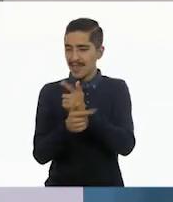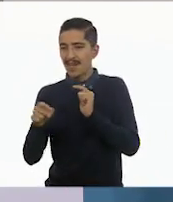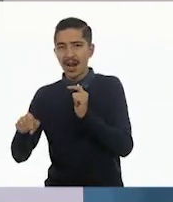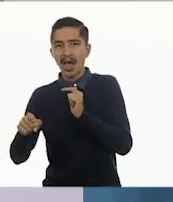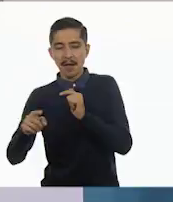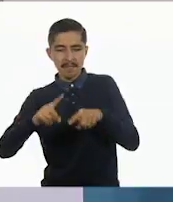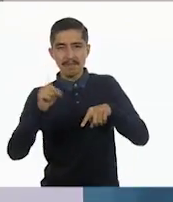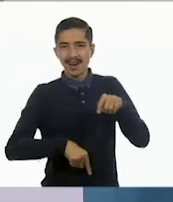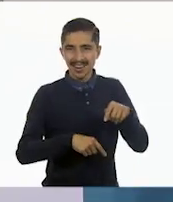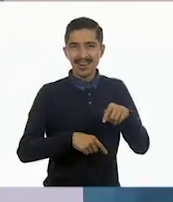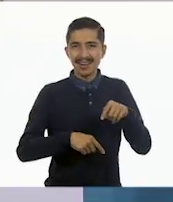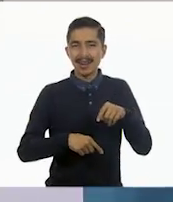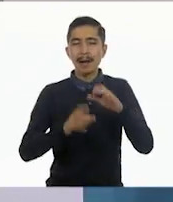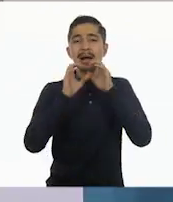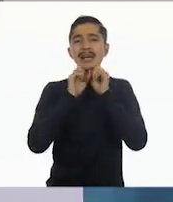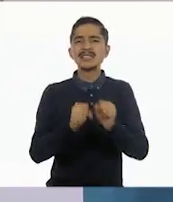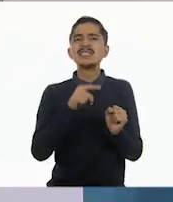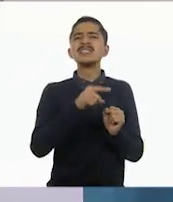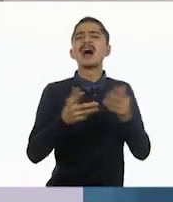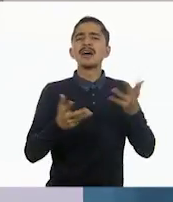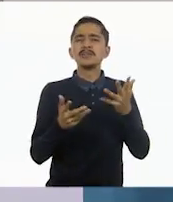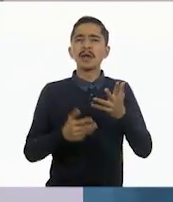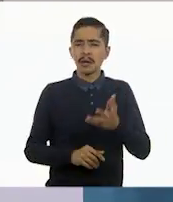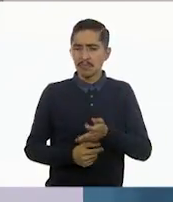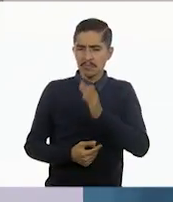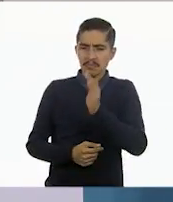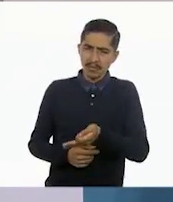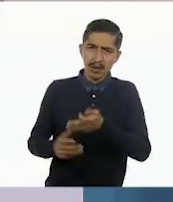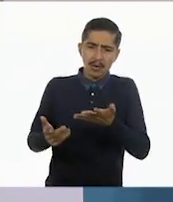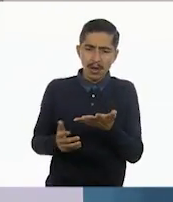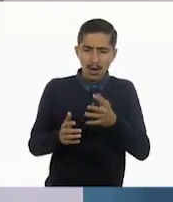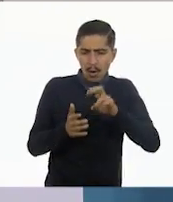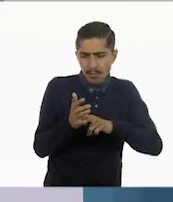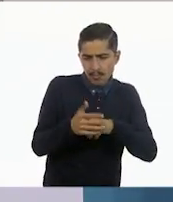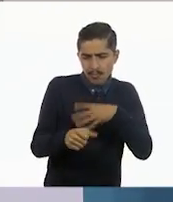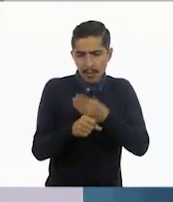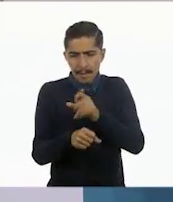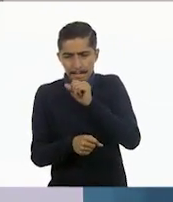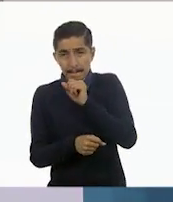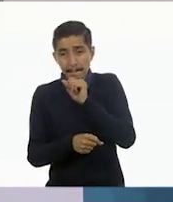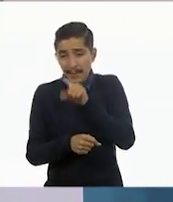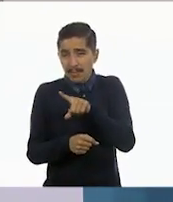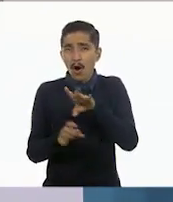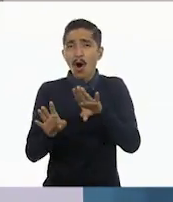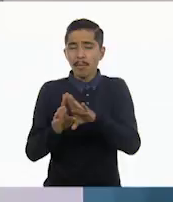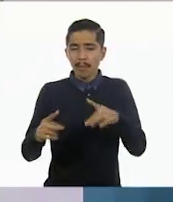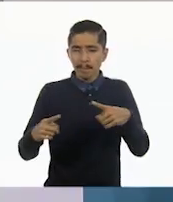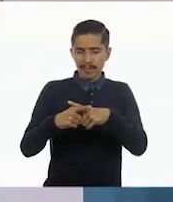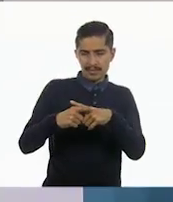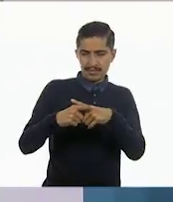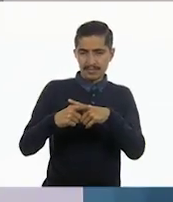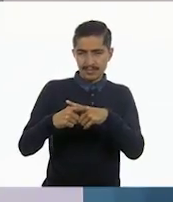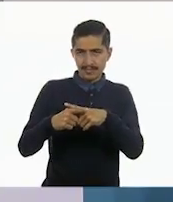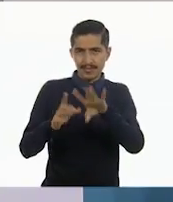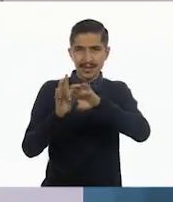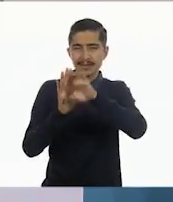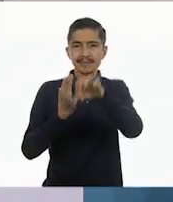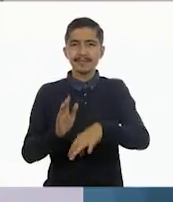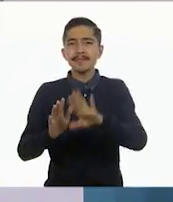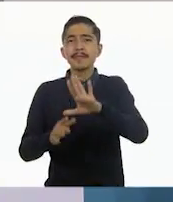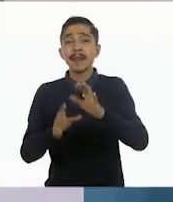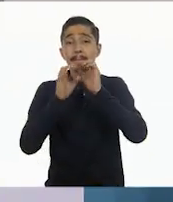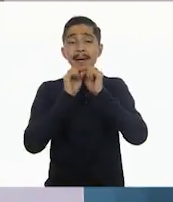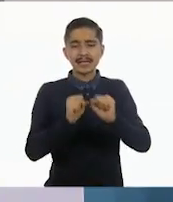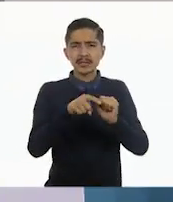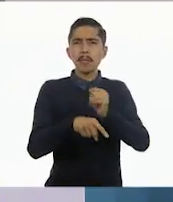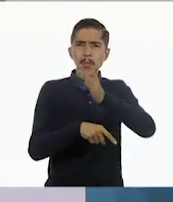el gobierno de Maximiliano lo único que hizo fue adoptar una serie de medidas que iban justo en el sentido opuesto. Por ejemplo,